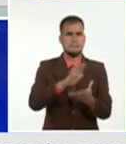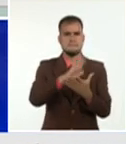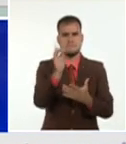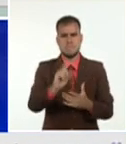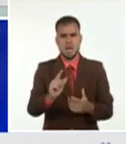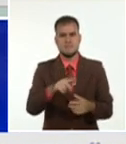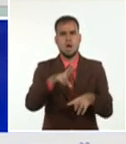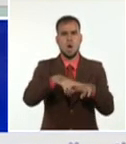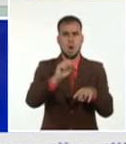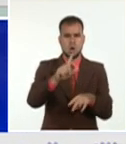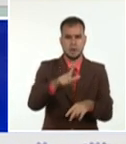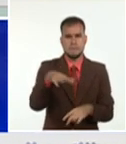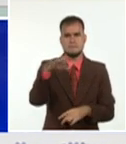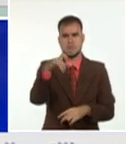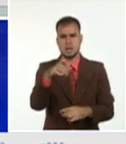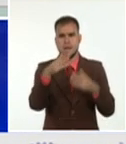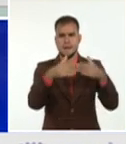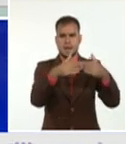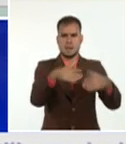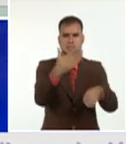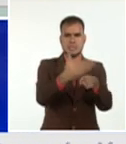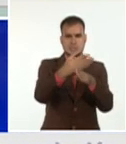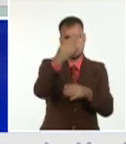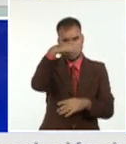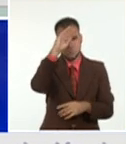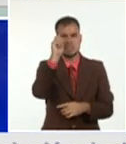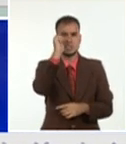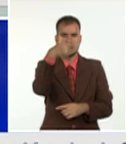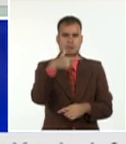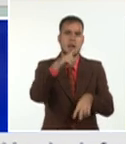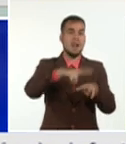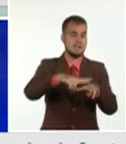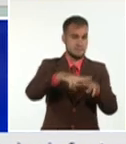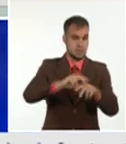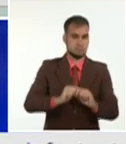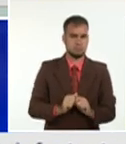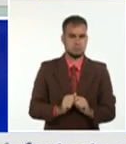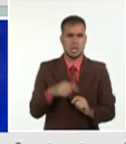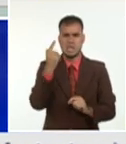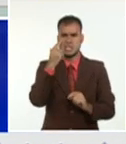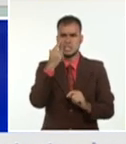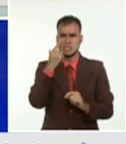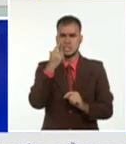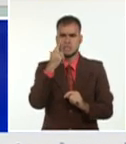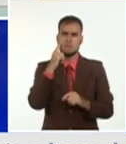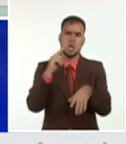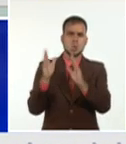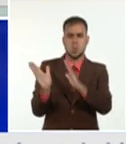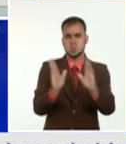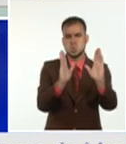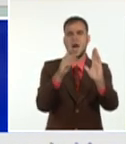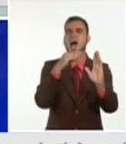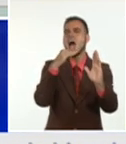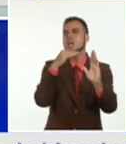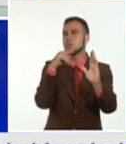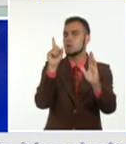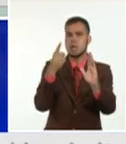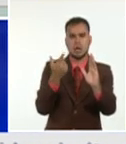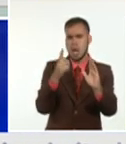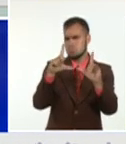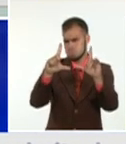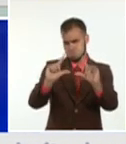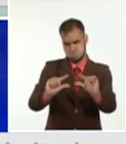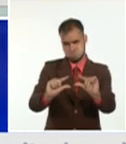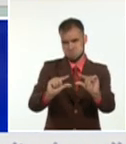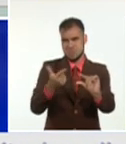Cuba, Ciego de Ávila y La Habana. Y los que podemos decir de moderada positividad: Las Tunas, Guantánamo, Villa